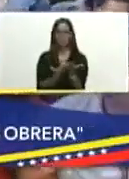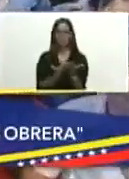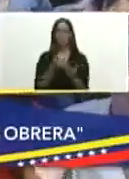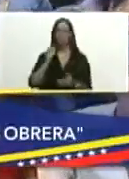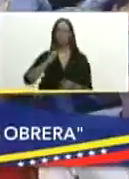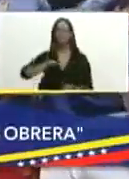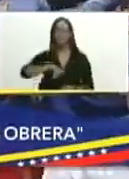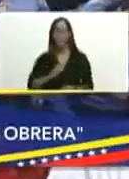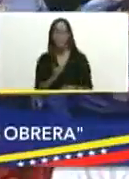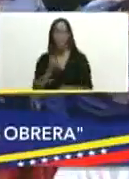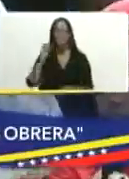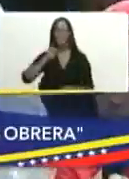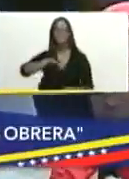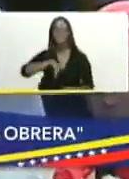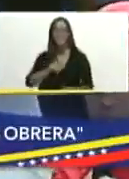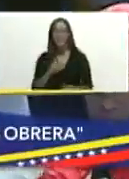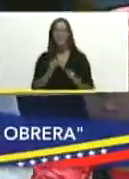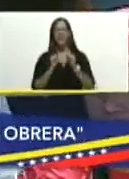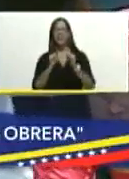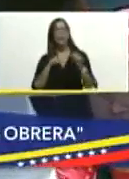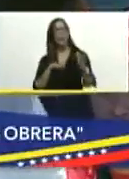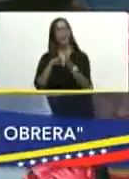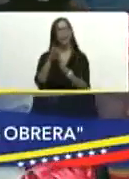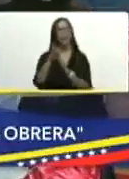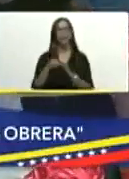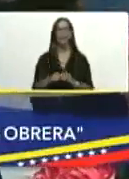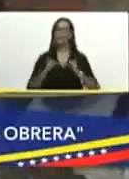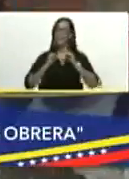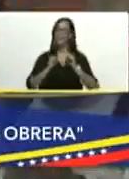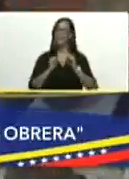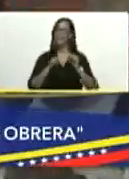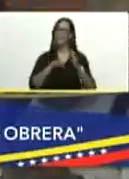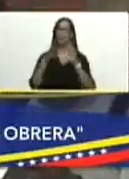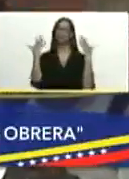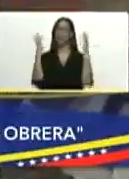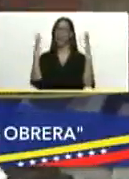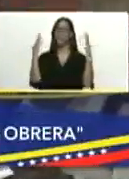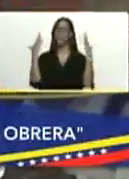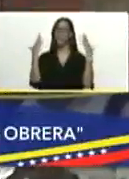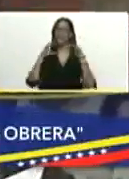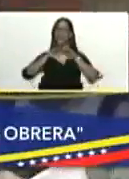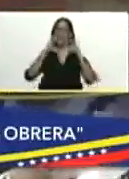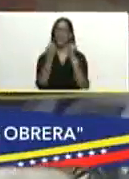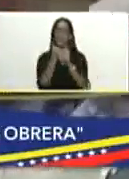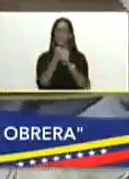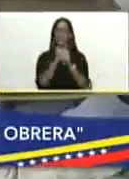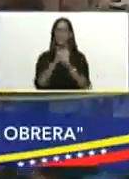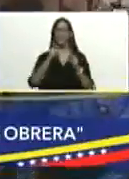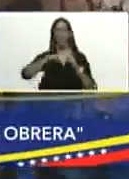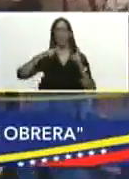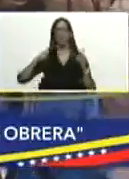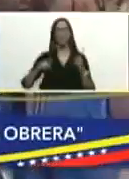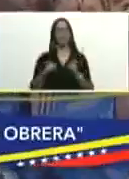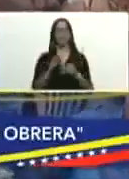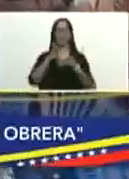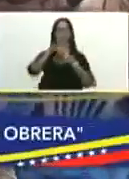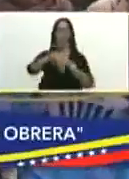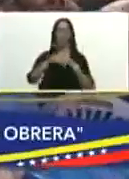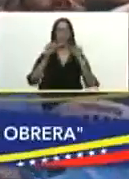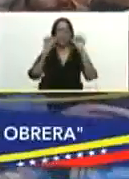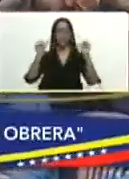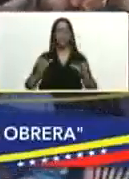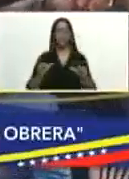que si se puede y que Seguiremos adelante Seguiremos adelante un aplauso a la clase Obrera de corvolez cuiden el sistema eléctrico